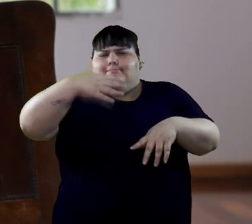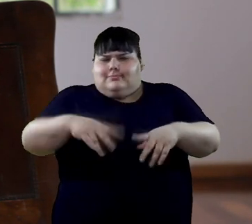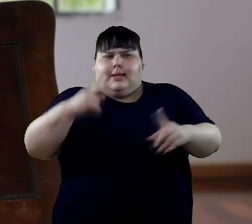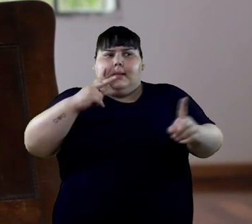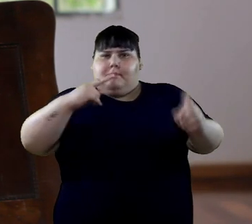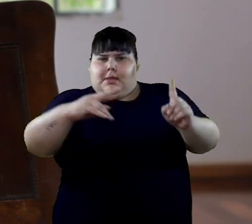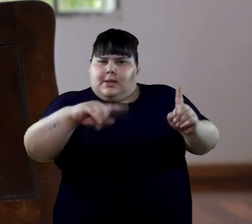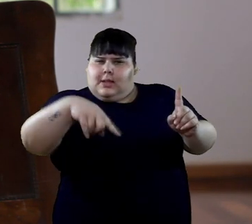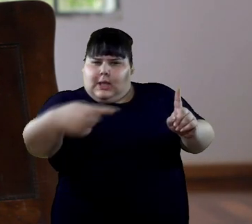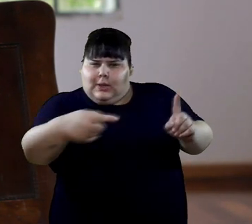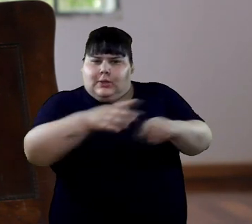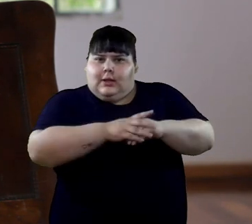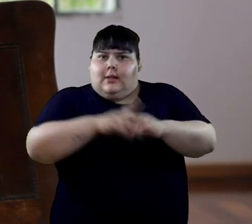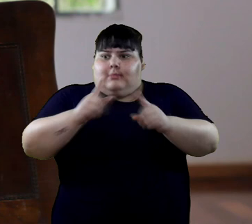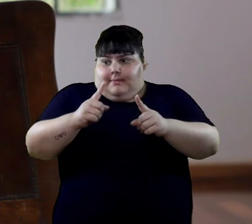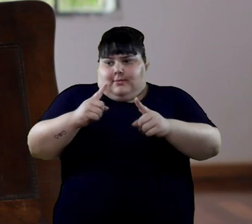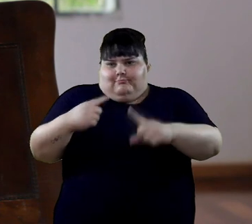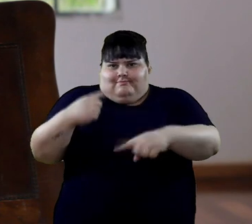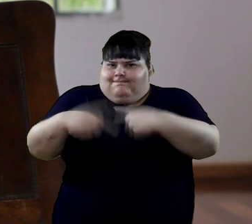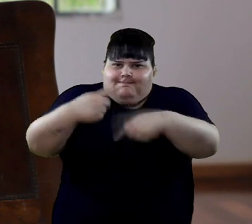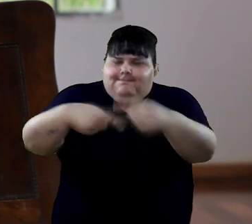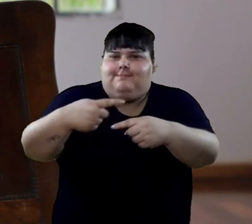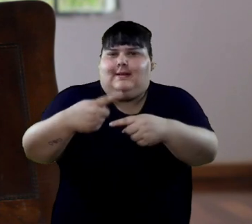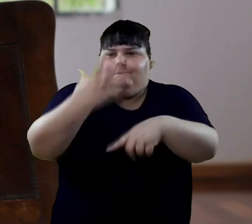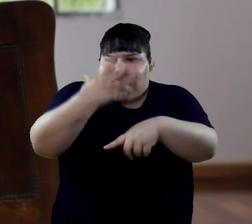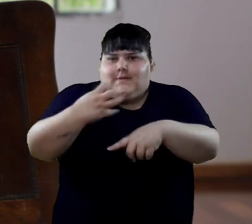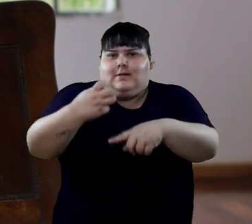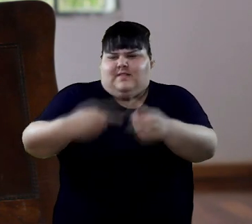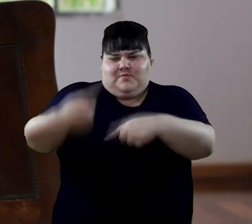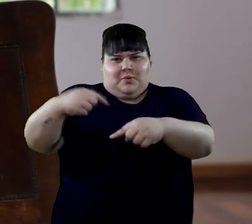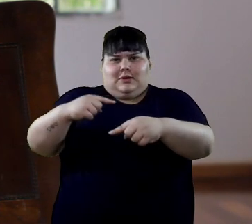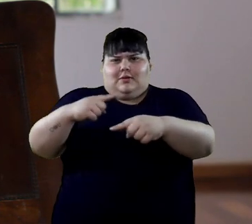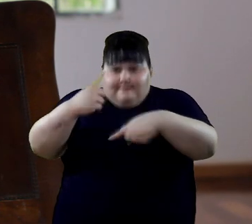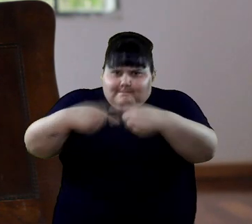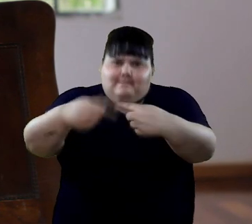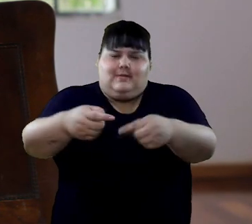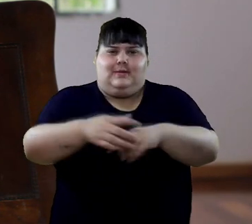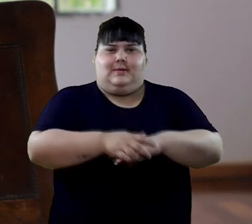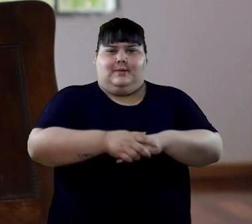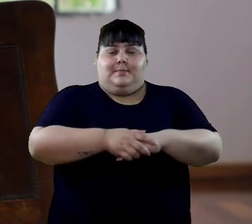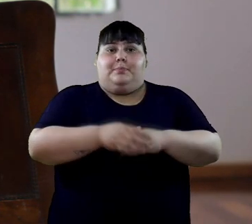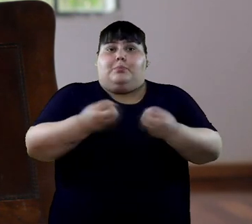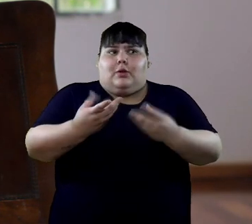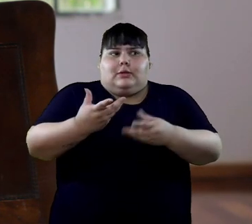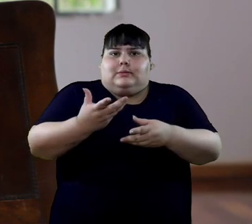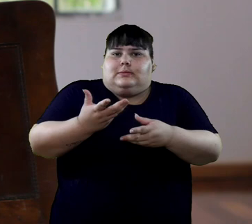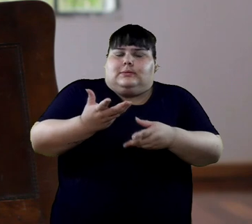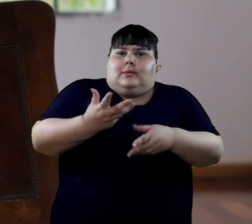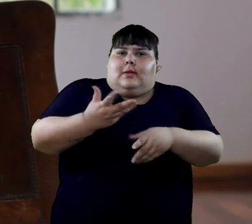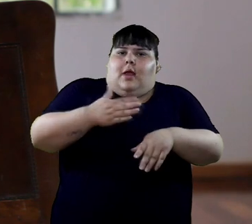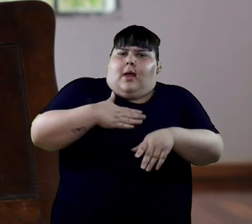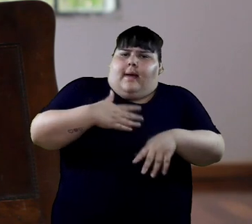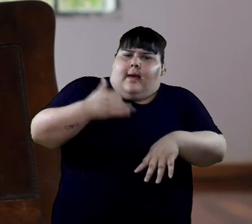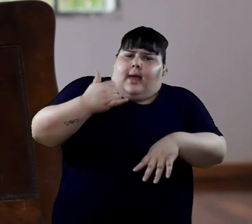otro lugar, es un camino de ida, no se vuelve. Y por eso yo siempre tengo